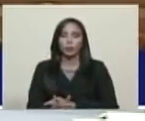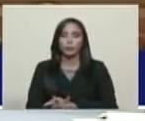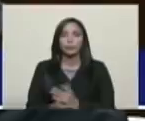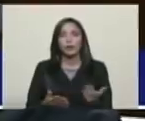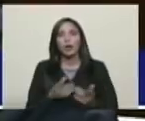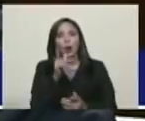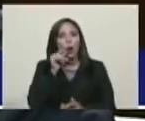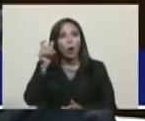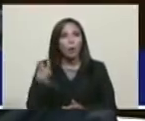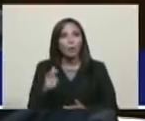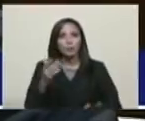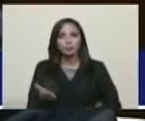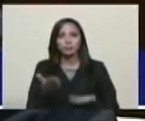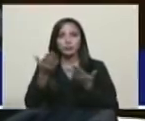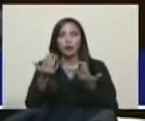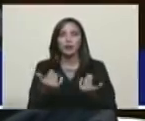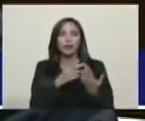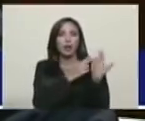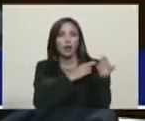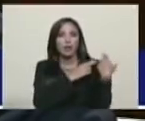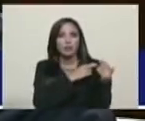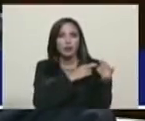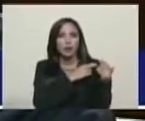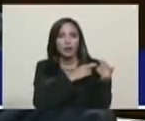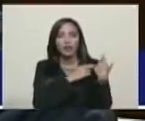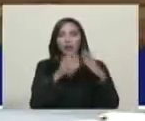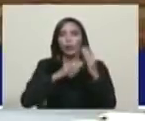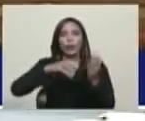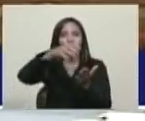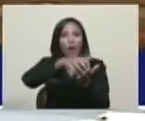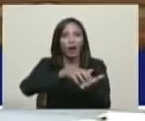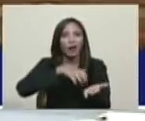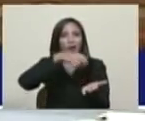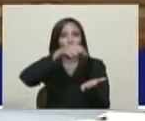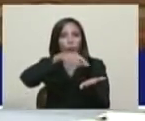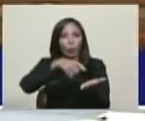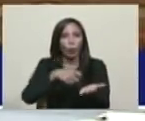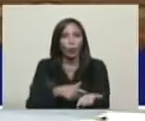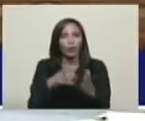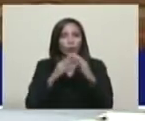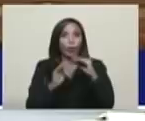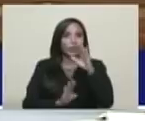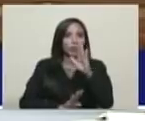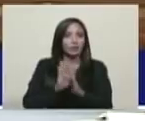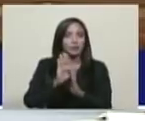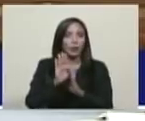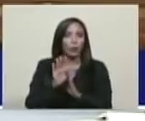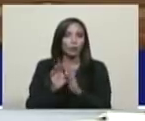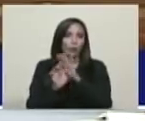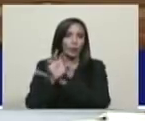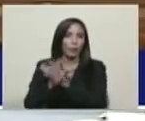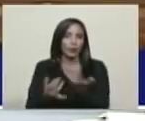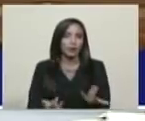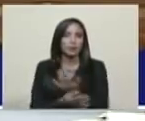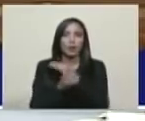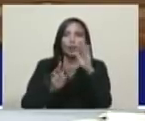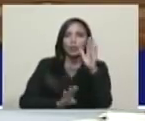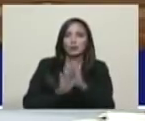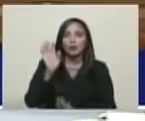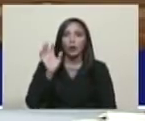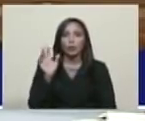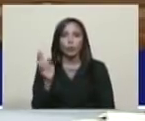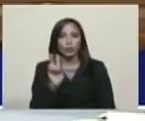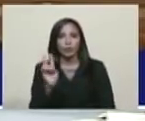Soteldo, comandante agrario venezolano, comandante del desarrollo de la Venezuela potencia